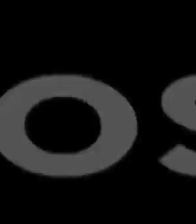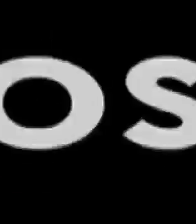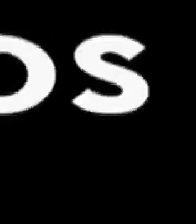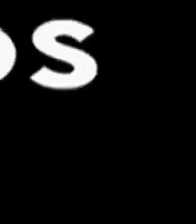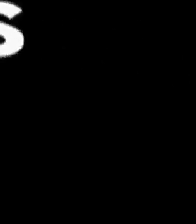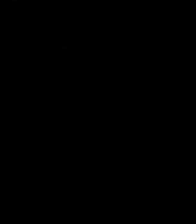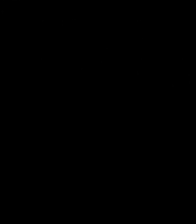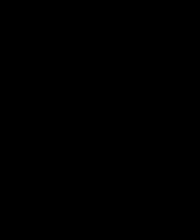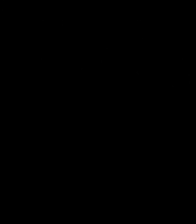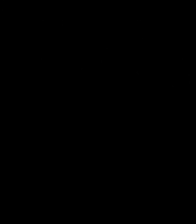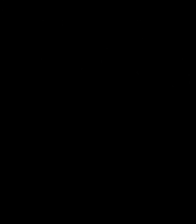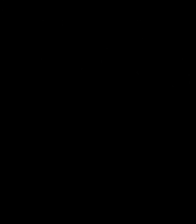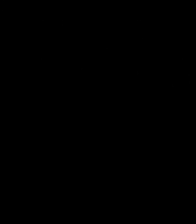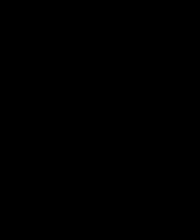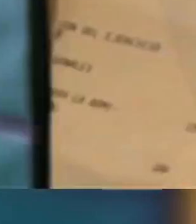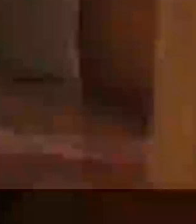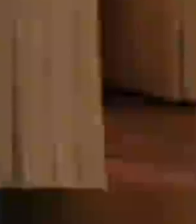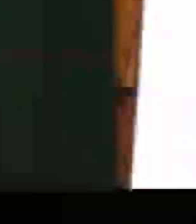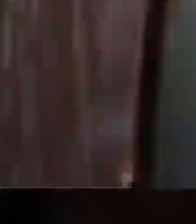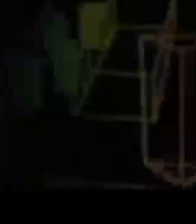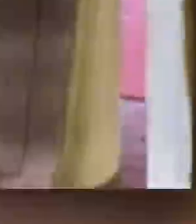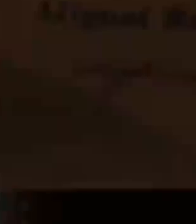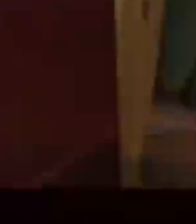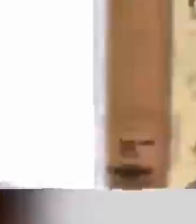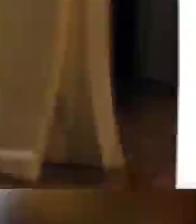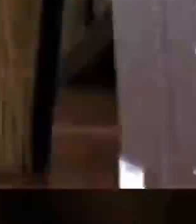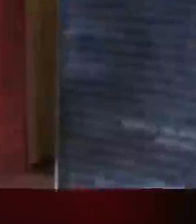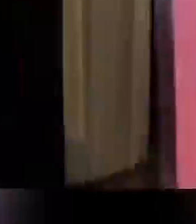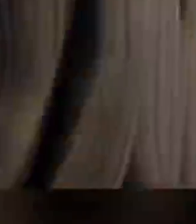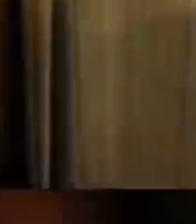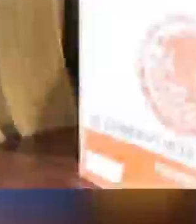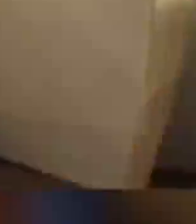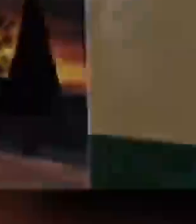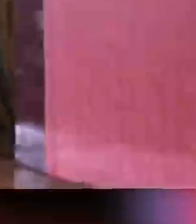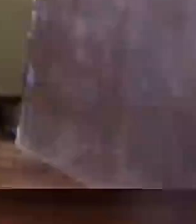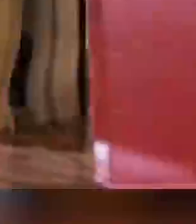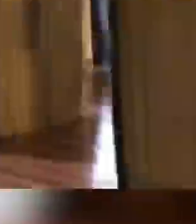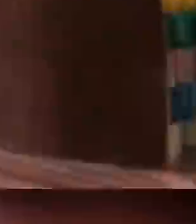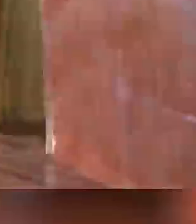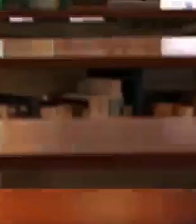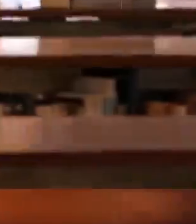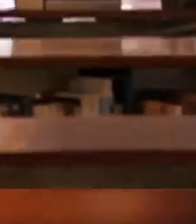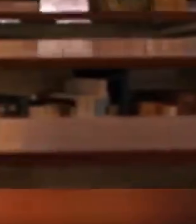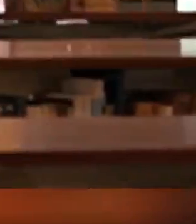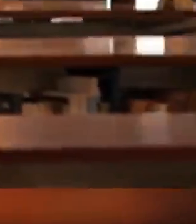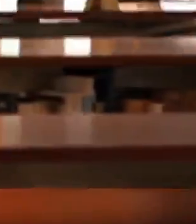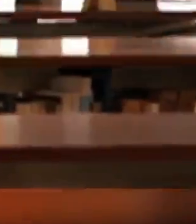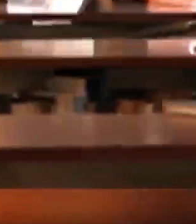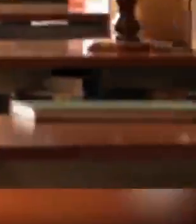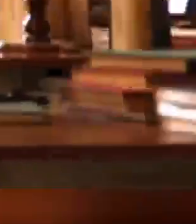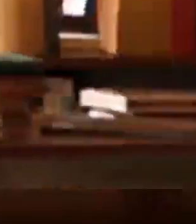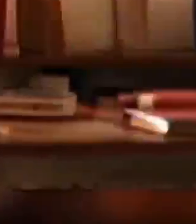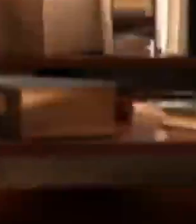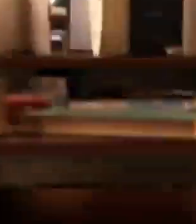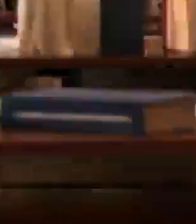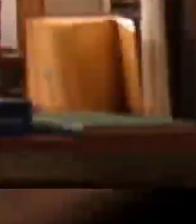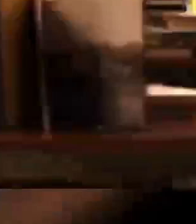Los invitamos a disfrutar El laberinto de los cuentos. Cada programa se presenta la lectura de un libro como apoyo al fomento a la lectura